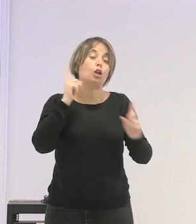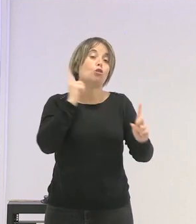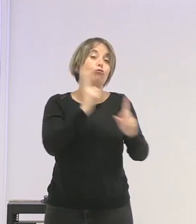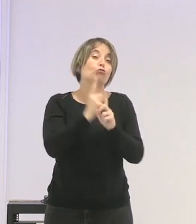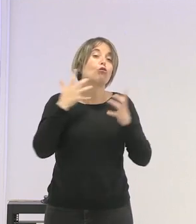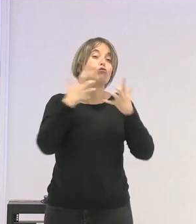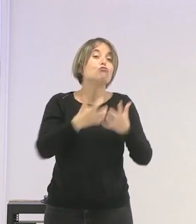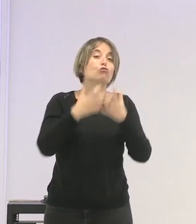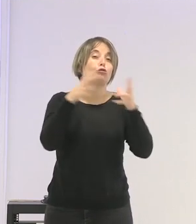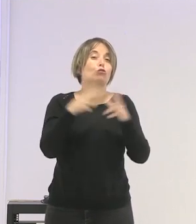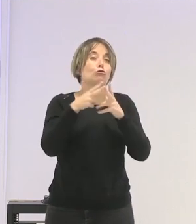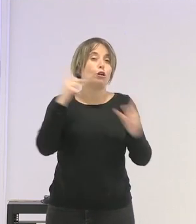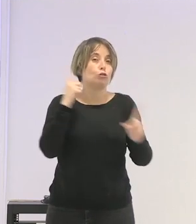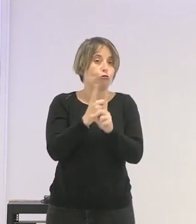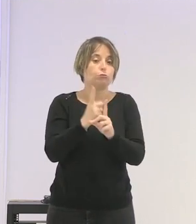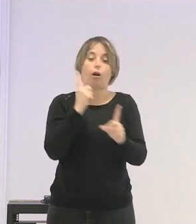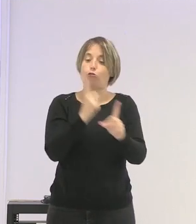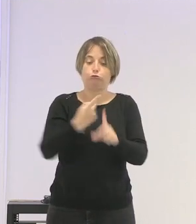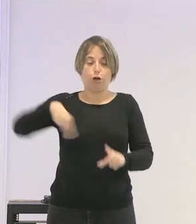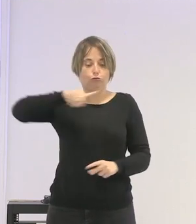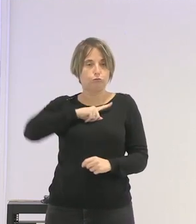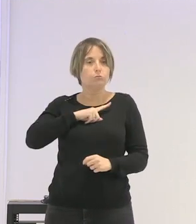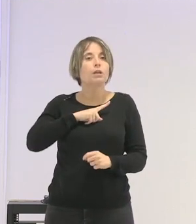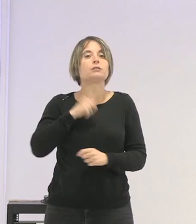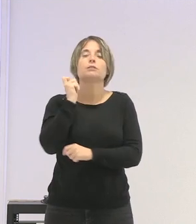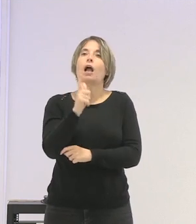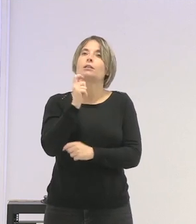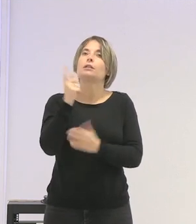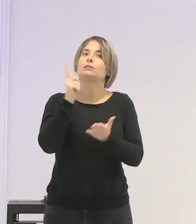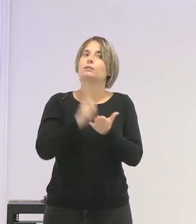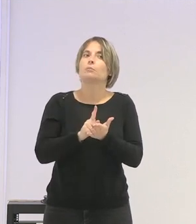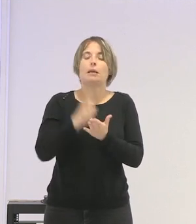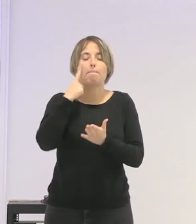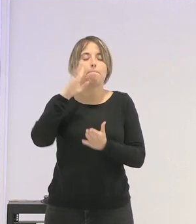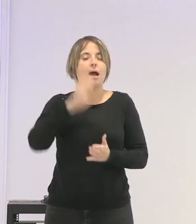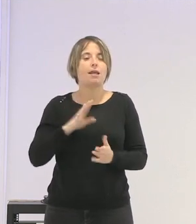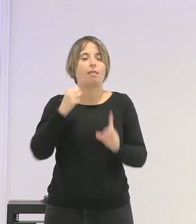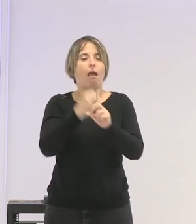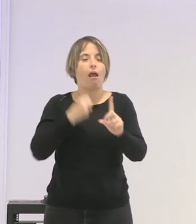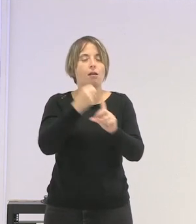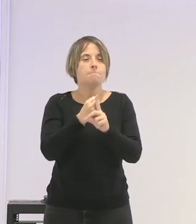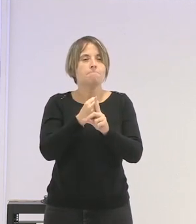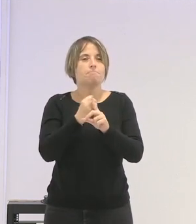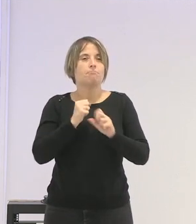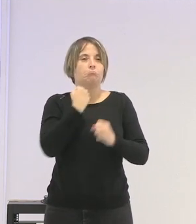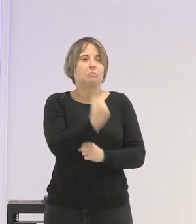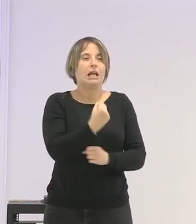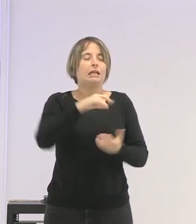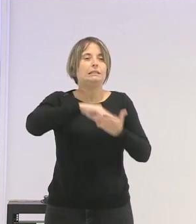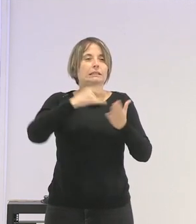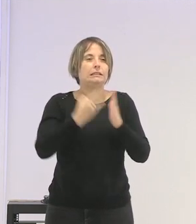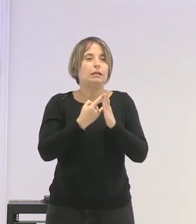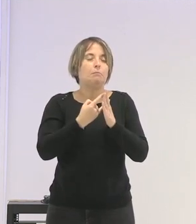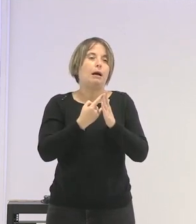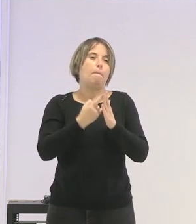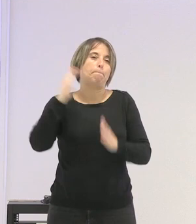se vuelve contra nosotras, o también de alguna manera muchas veces estás reforzando, digamos, un sistema penal o